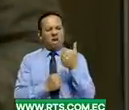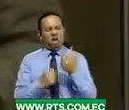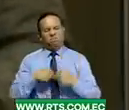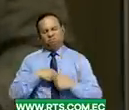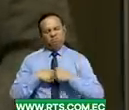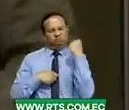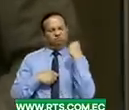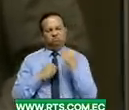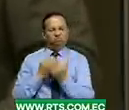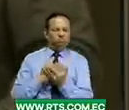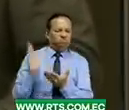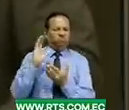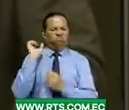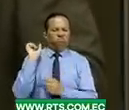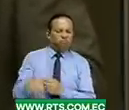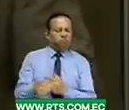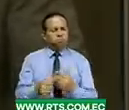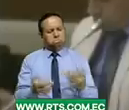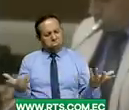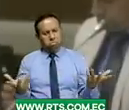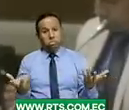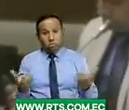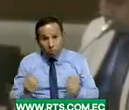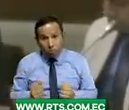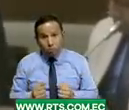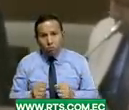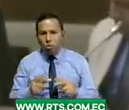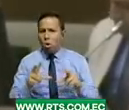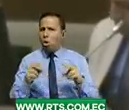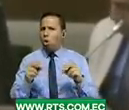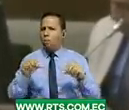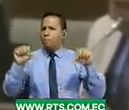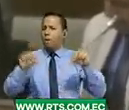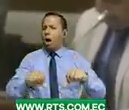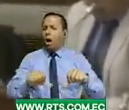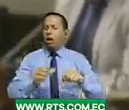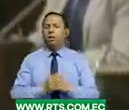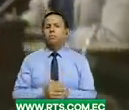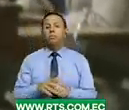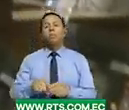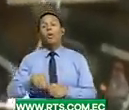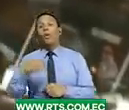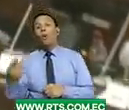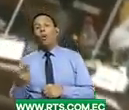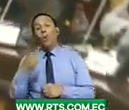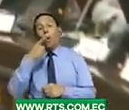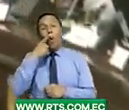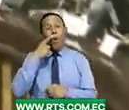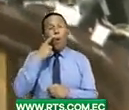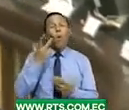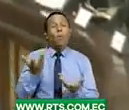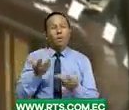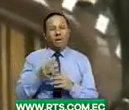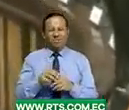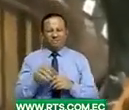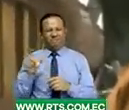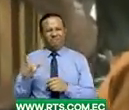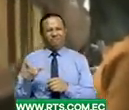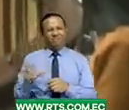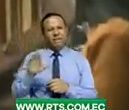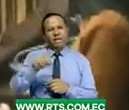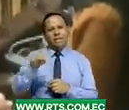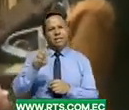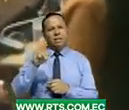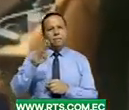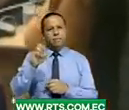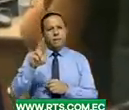los asambleístas. No es así. Los ánimos se exacerbaron con la intervención del asambleísta de la bancada oficialista, Eitel